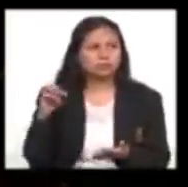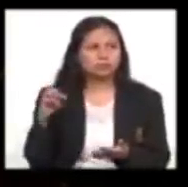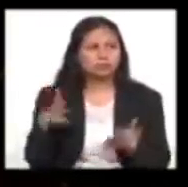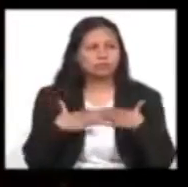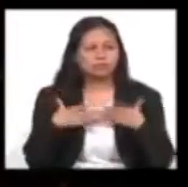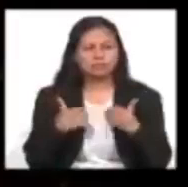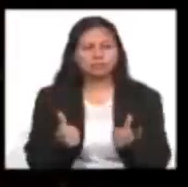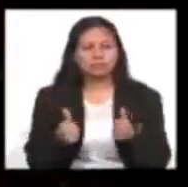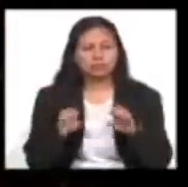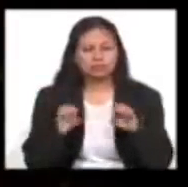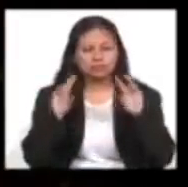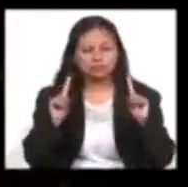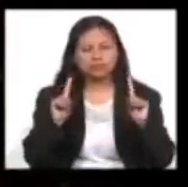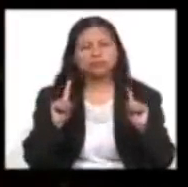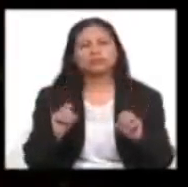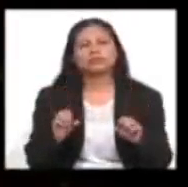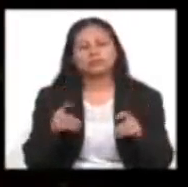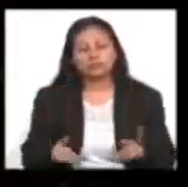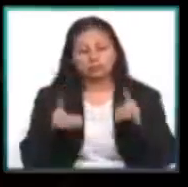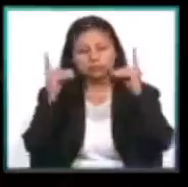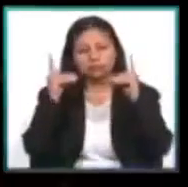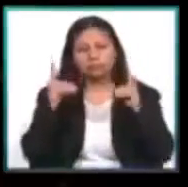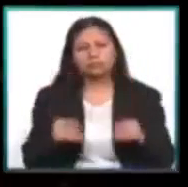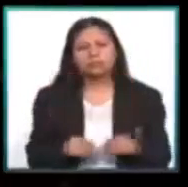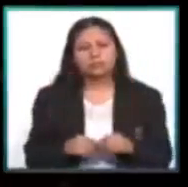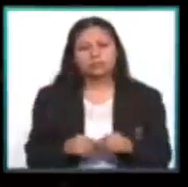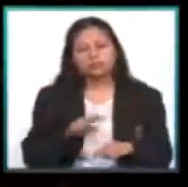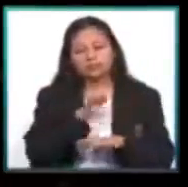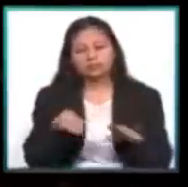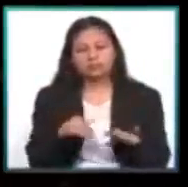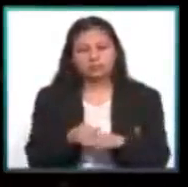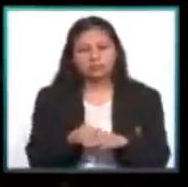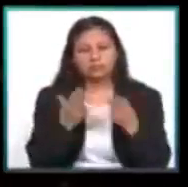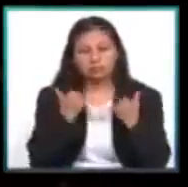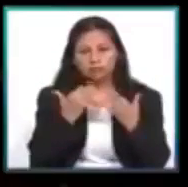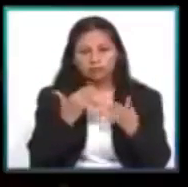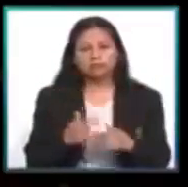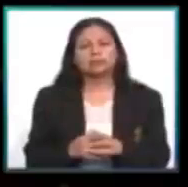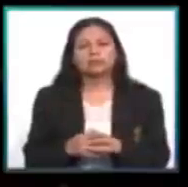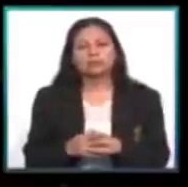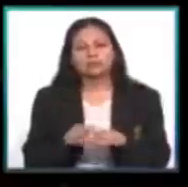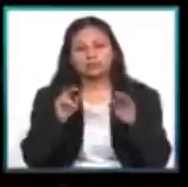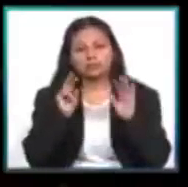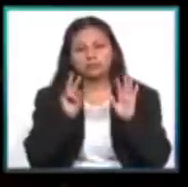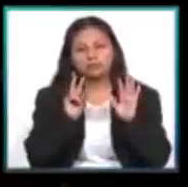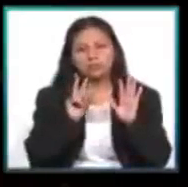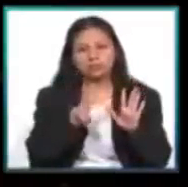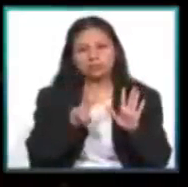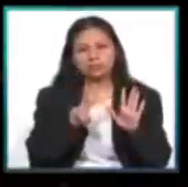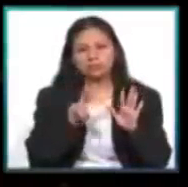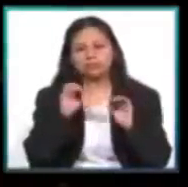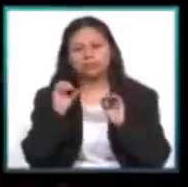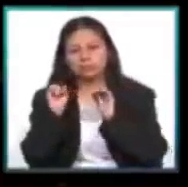salud, la educación, el desarrollo y sobre todo el hambre. Pero de 97, 99